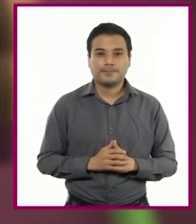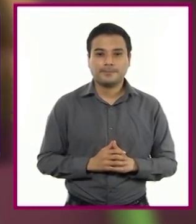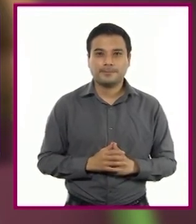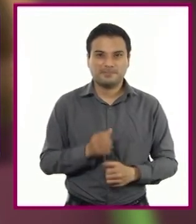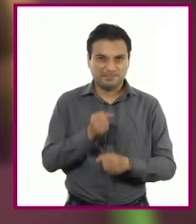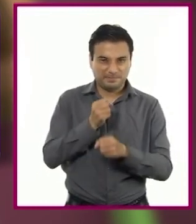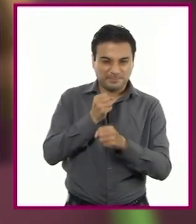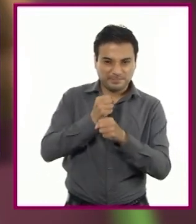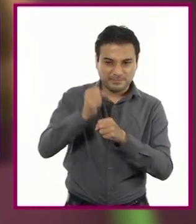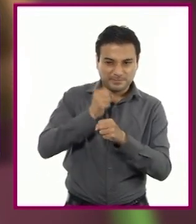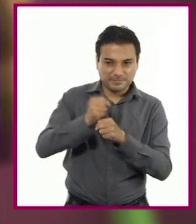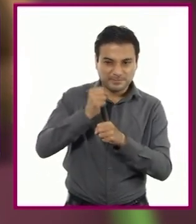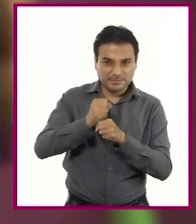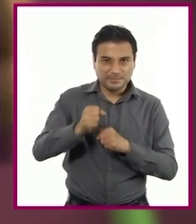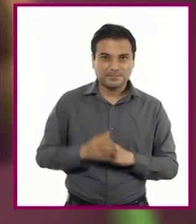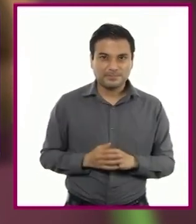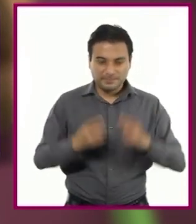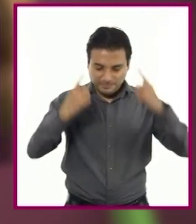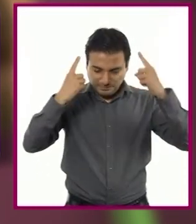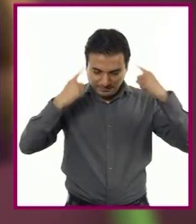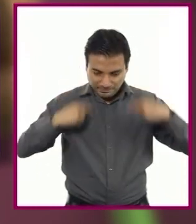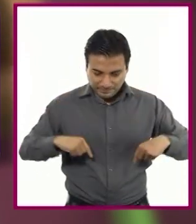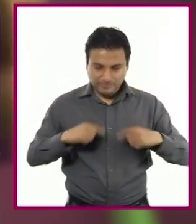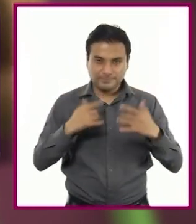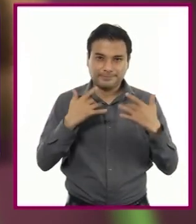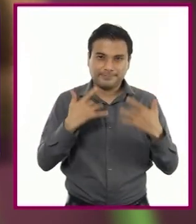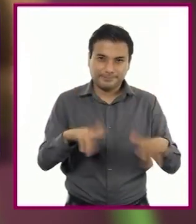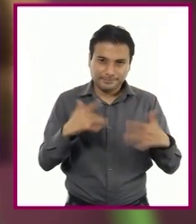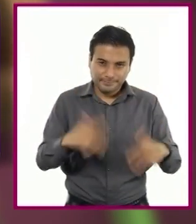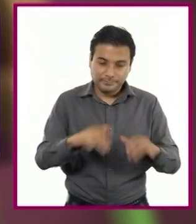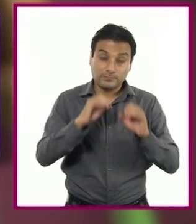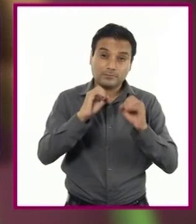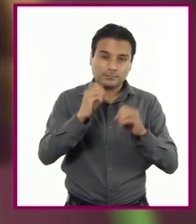Tortura, causar dolor físico o mental.